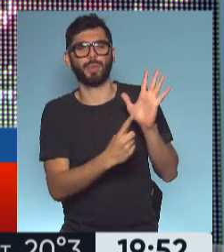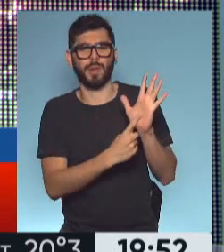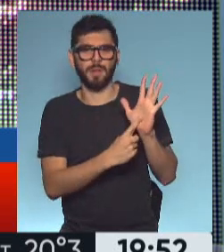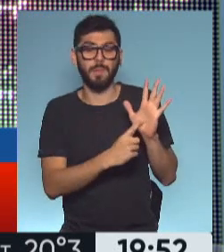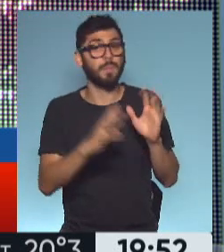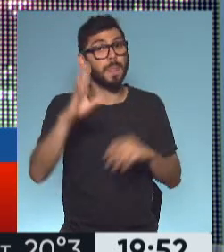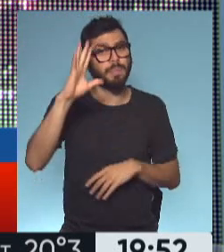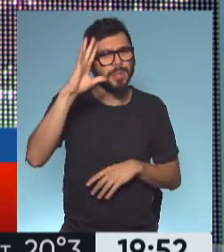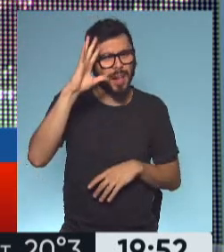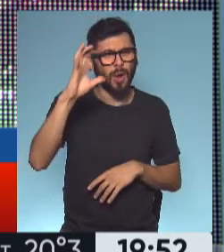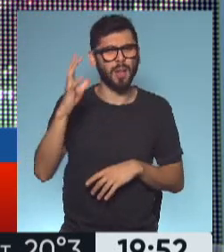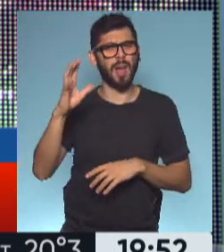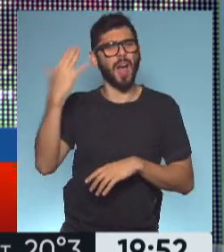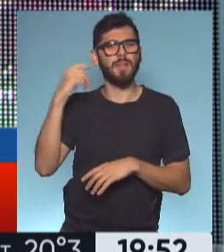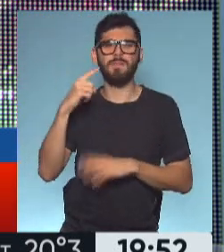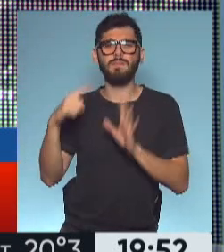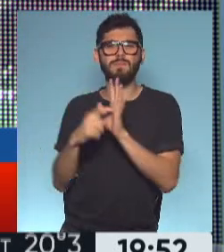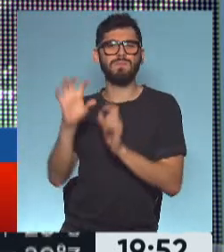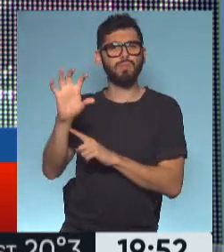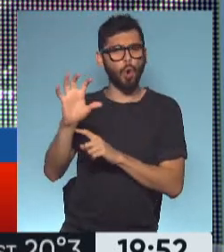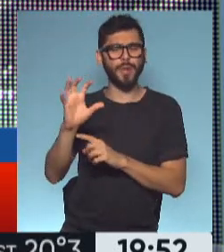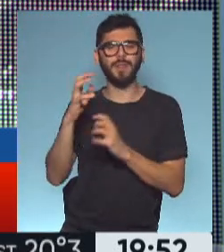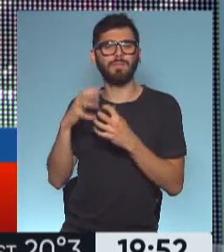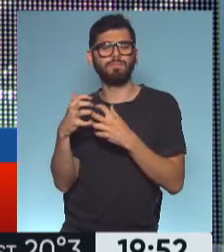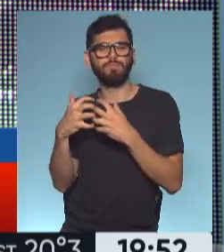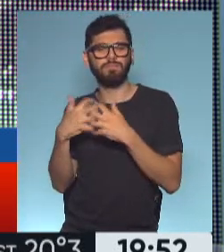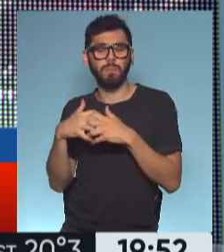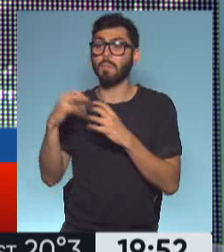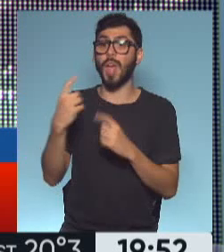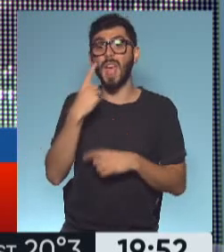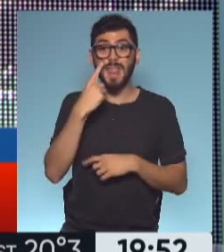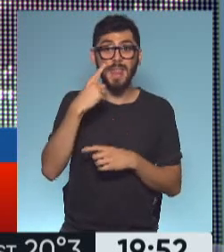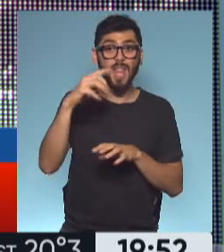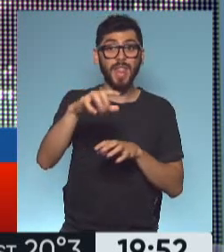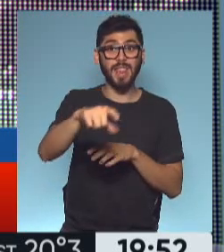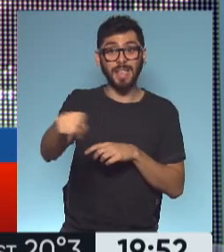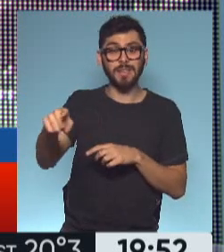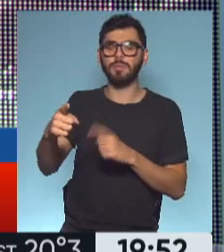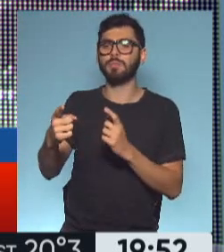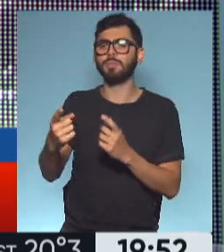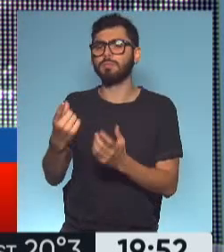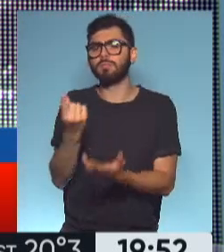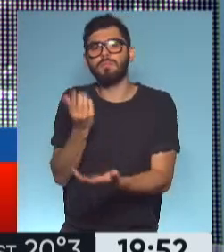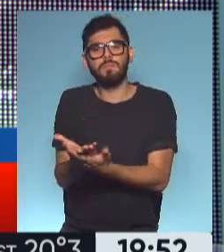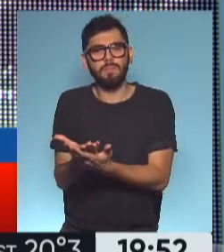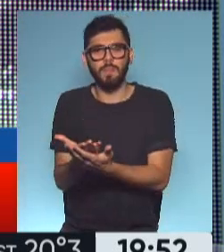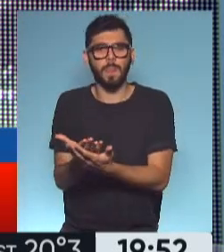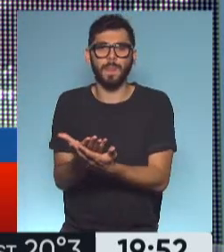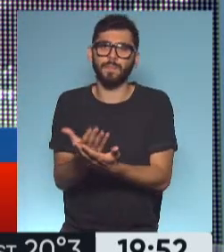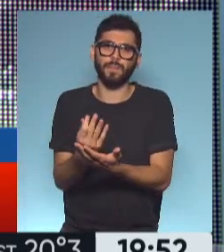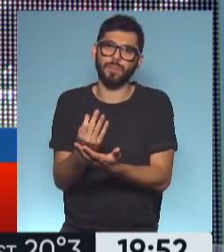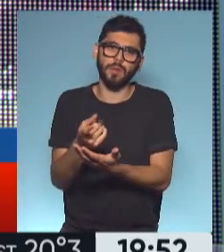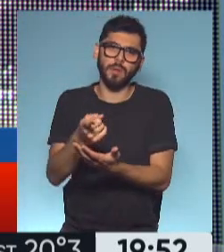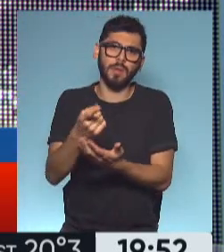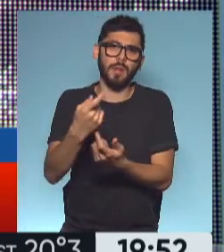yo te dije que se había pensado en la provincia de Buenos Aires, por lo menos que había recibido de varios intendentes propuestas de bajar el cierre